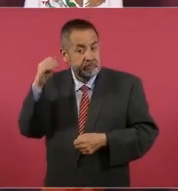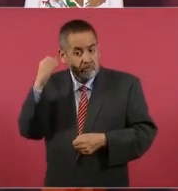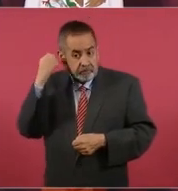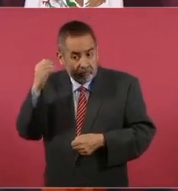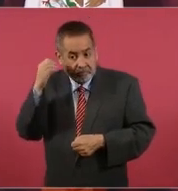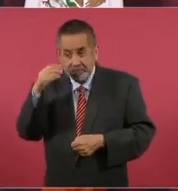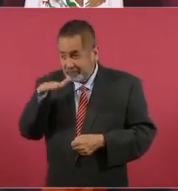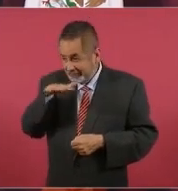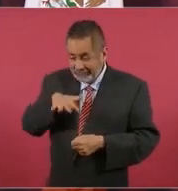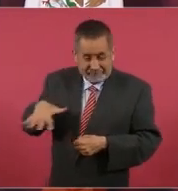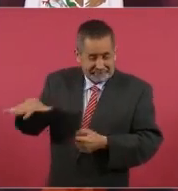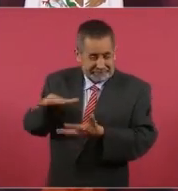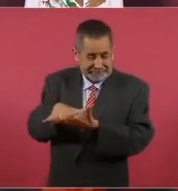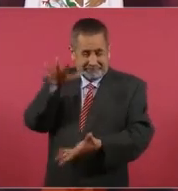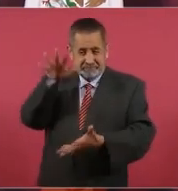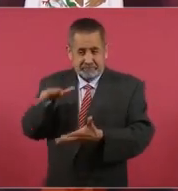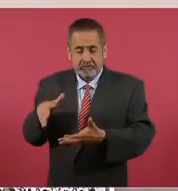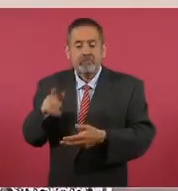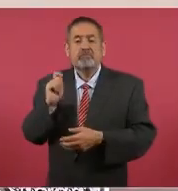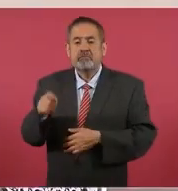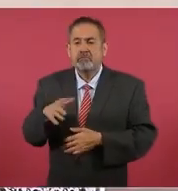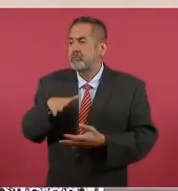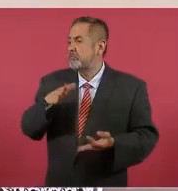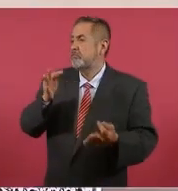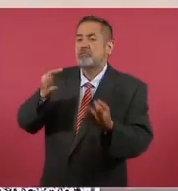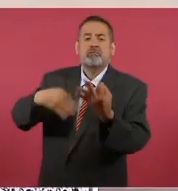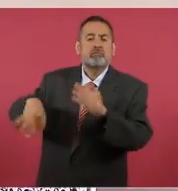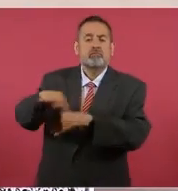mayoría de la tierra es comunal.